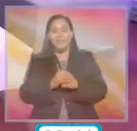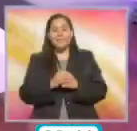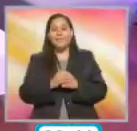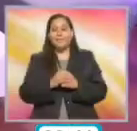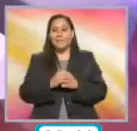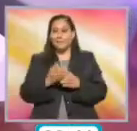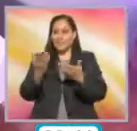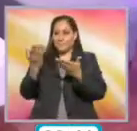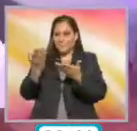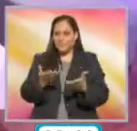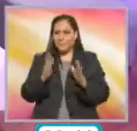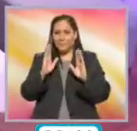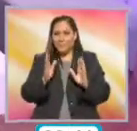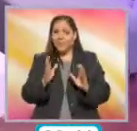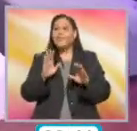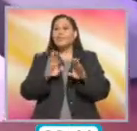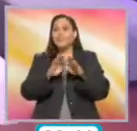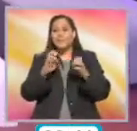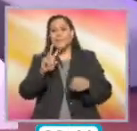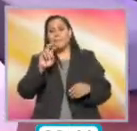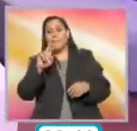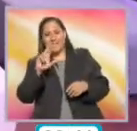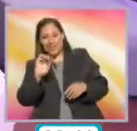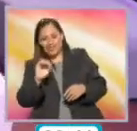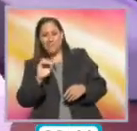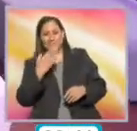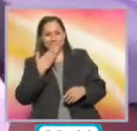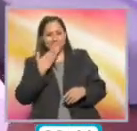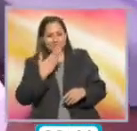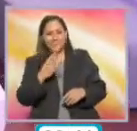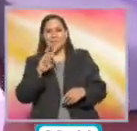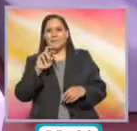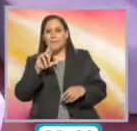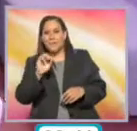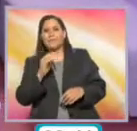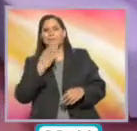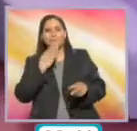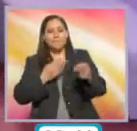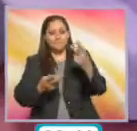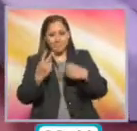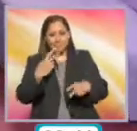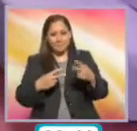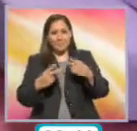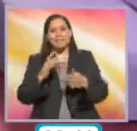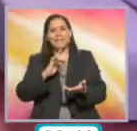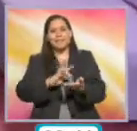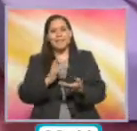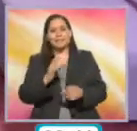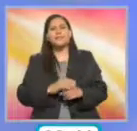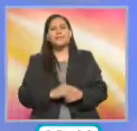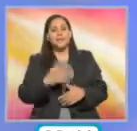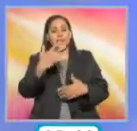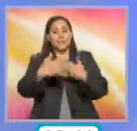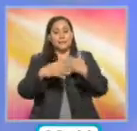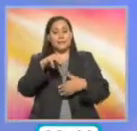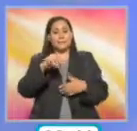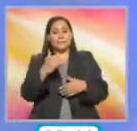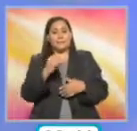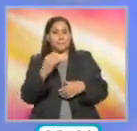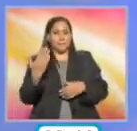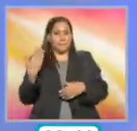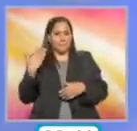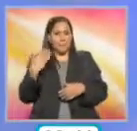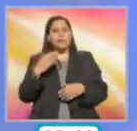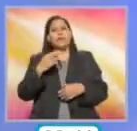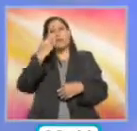Vero García ya llegó, ya está aquí. ¿Cómo estás, Vero? Buenos días. Muy bien. Hola, Vero, Bienvenida. Bueno, gracias. Hoy el 15 de mayo, el pasado 15 de mayo,